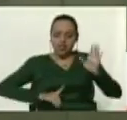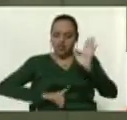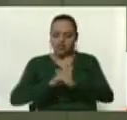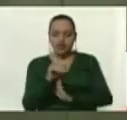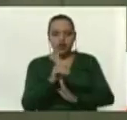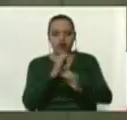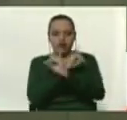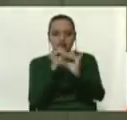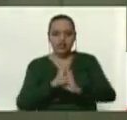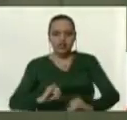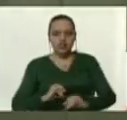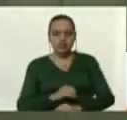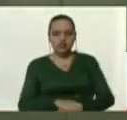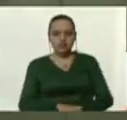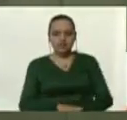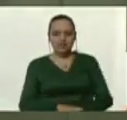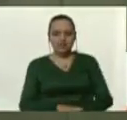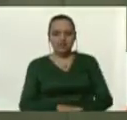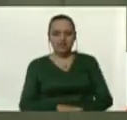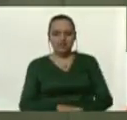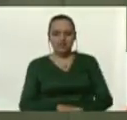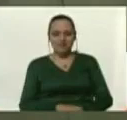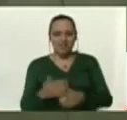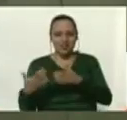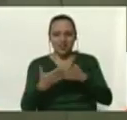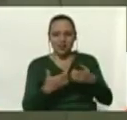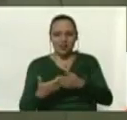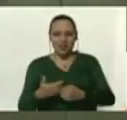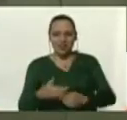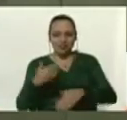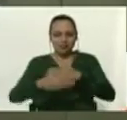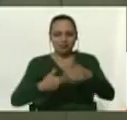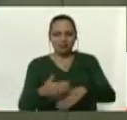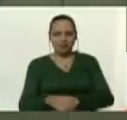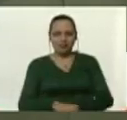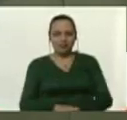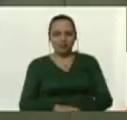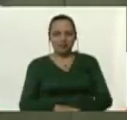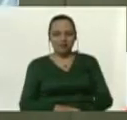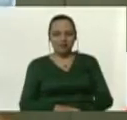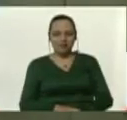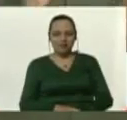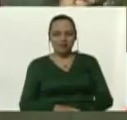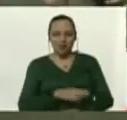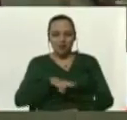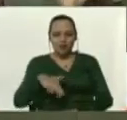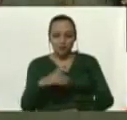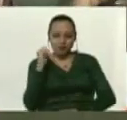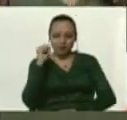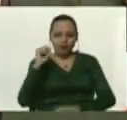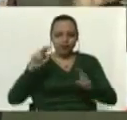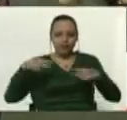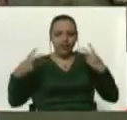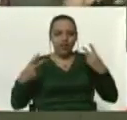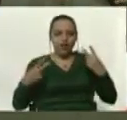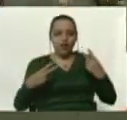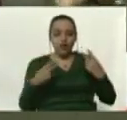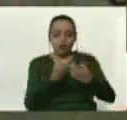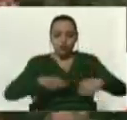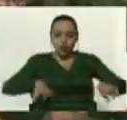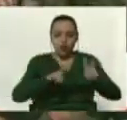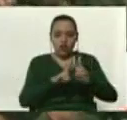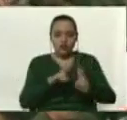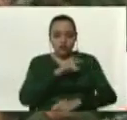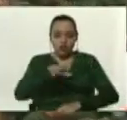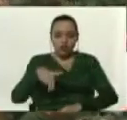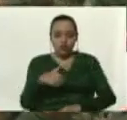y a la felicidad. Y esa batalla la vamos ganando. Y esa batalla la vamos a ganar con la moral de nuestro